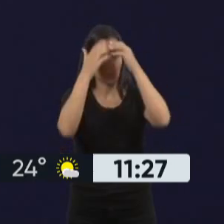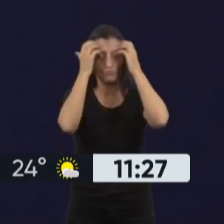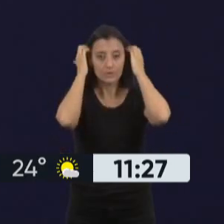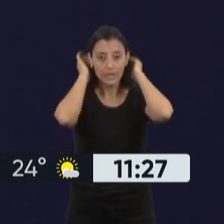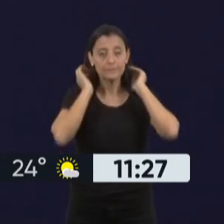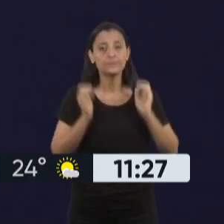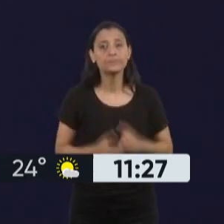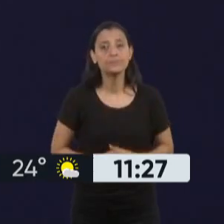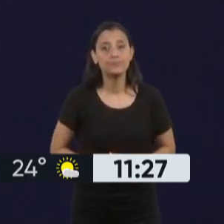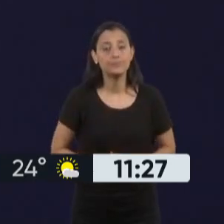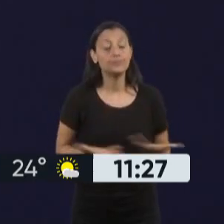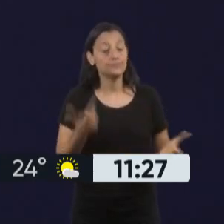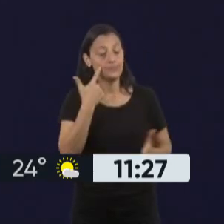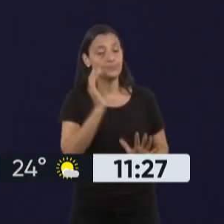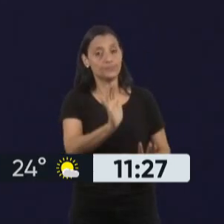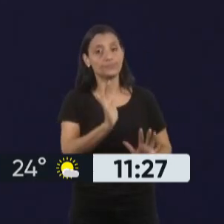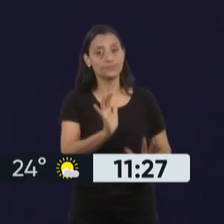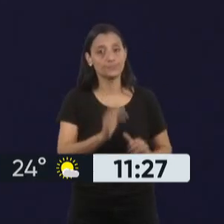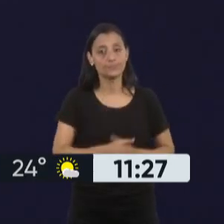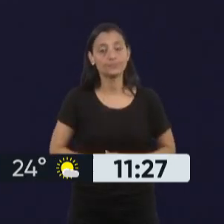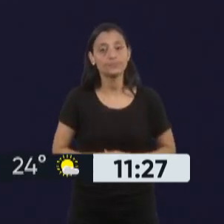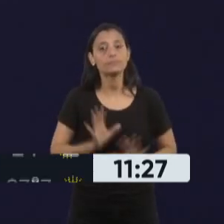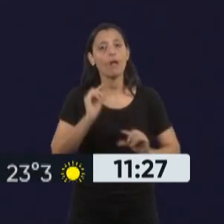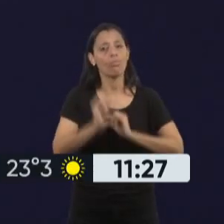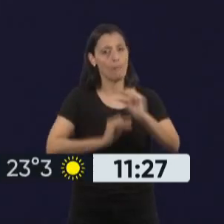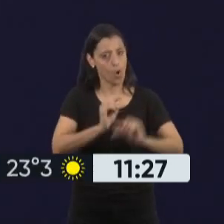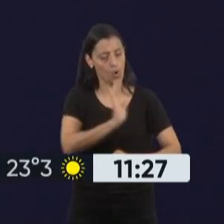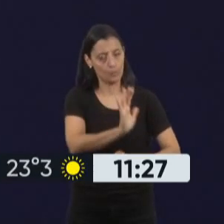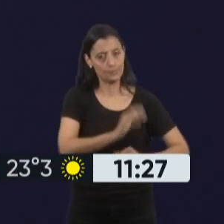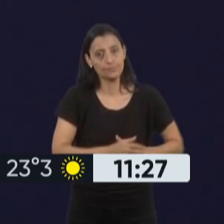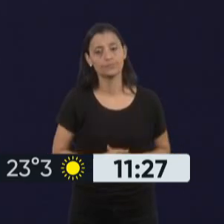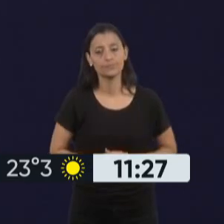pregunta, a ver, vamos por partes.